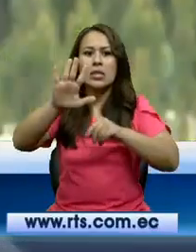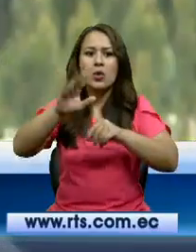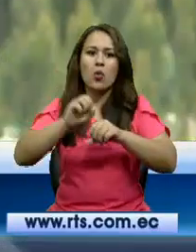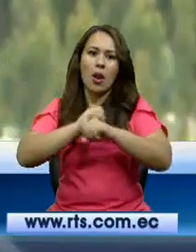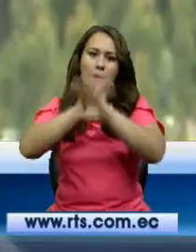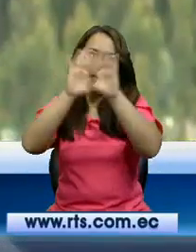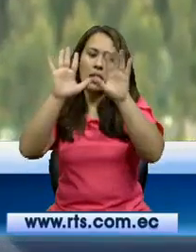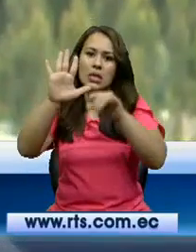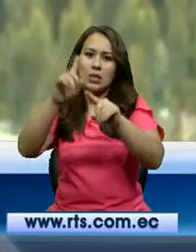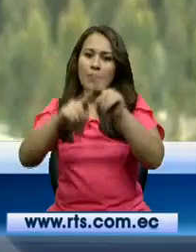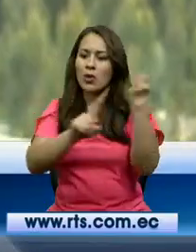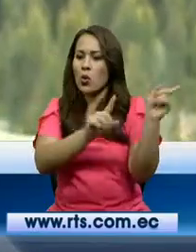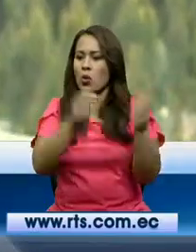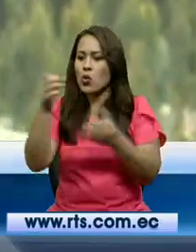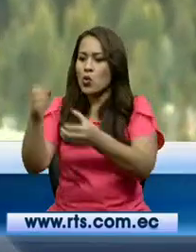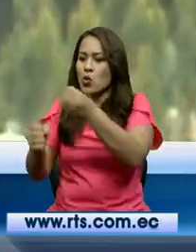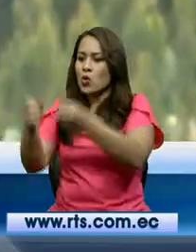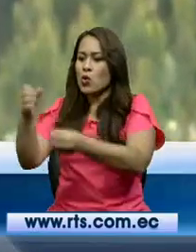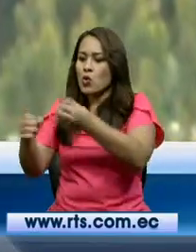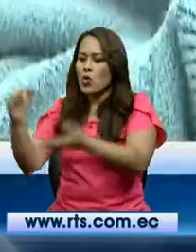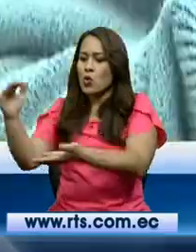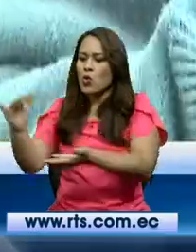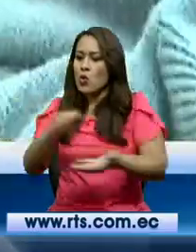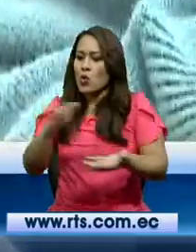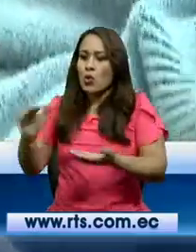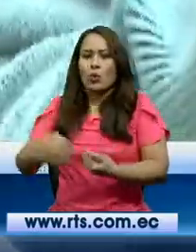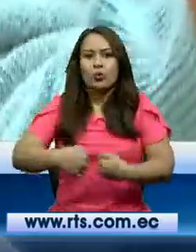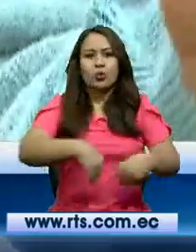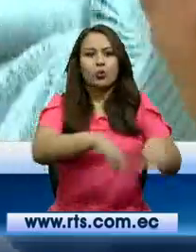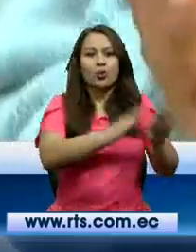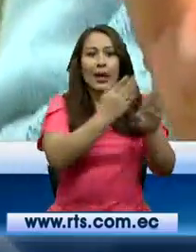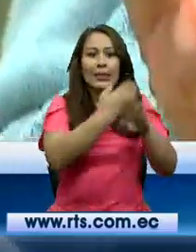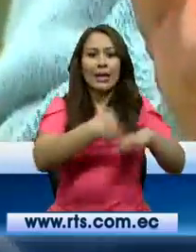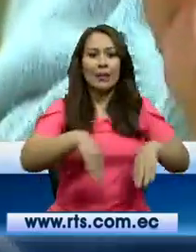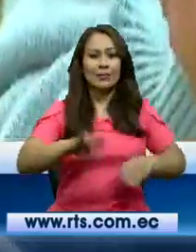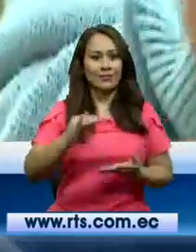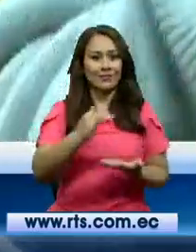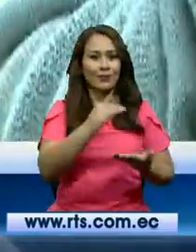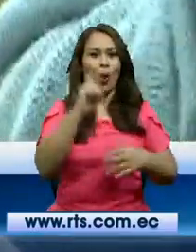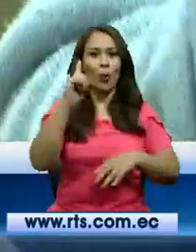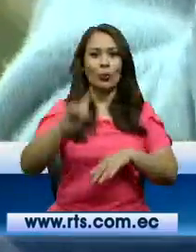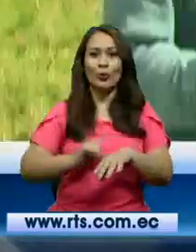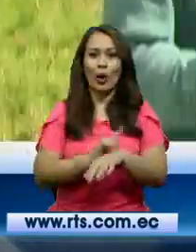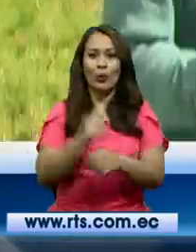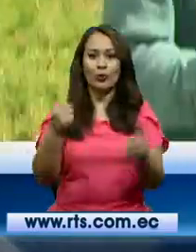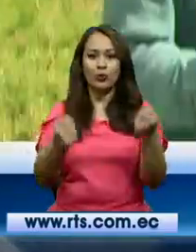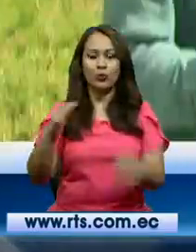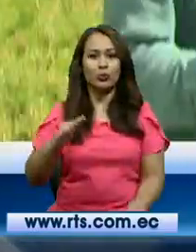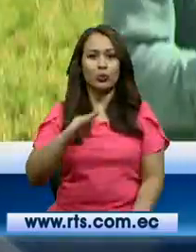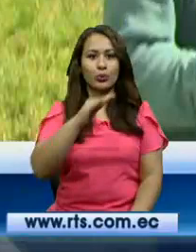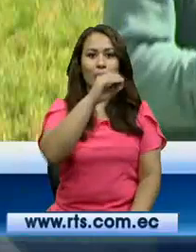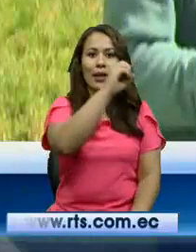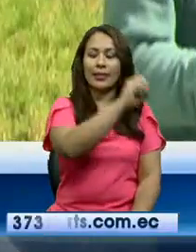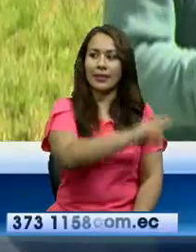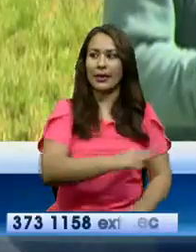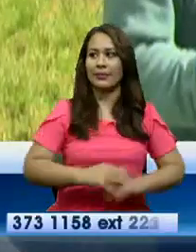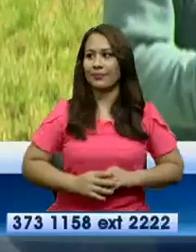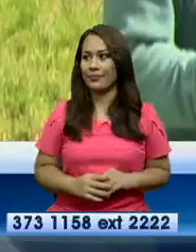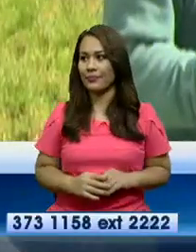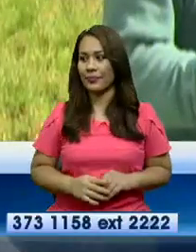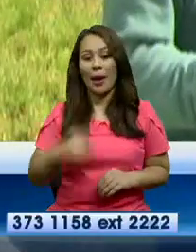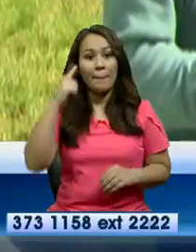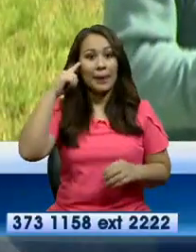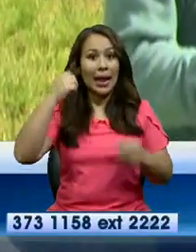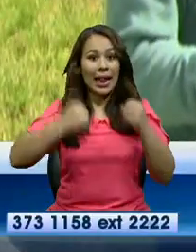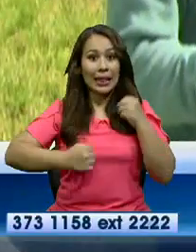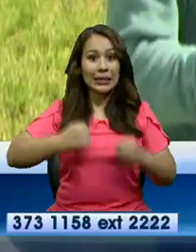media que estamos en el ordeño. 6 y media estamos acabando el ordeño, hacemos una hora en el ordeño. Entonces, para que la leche